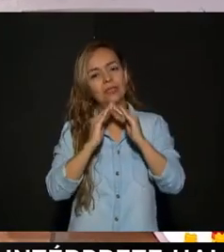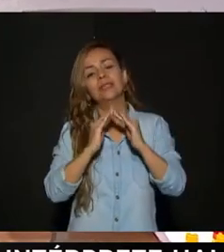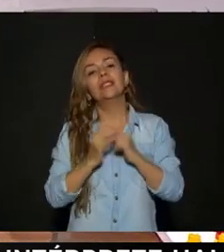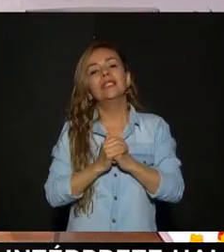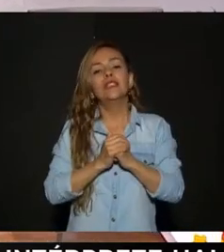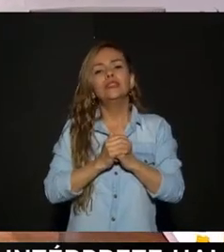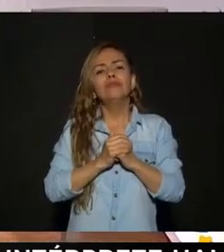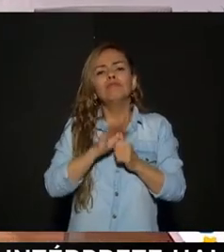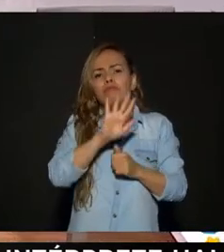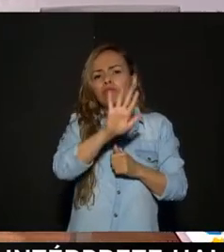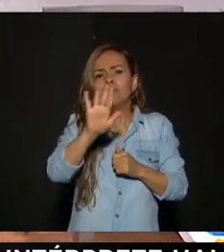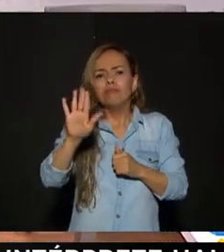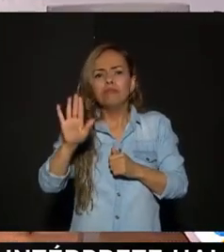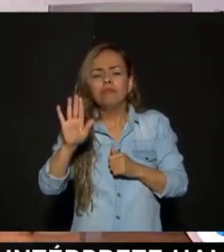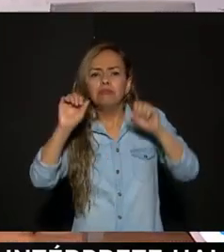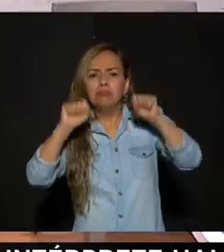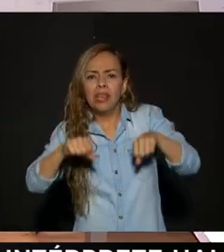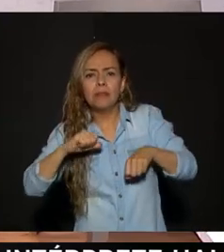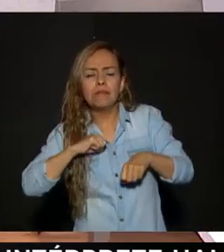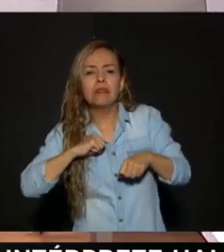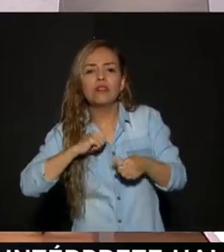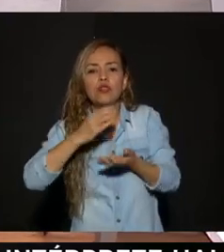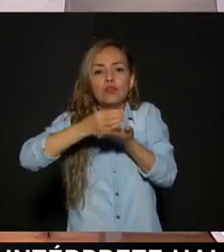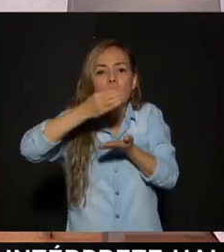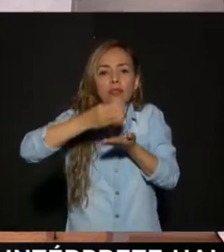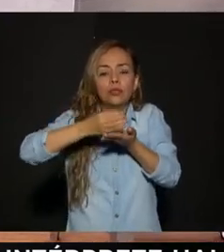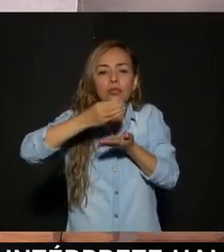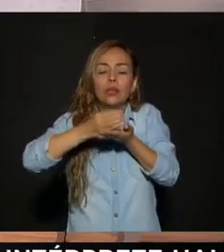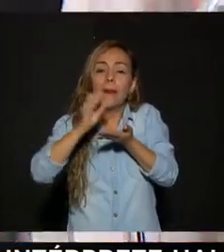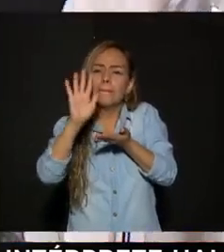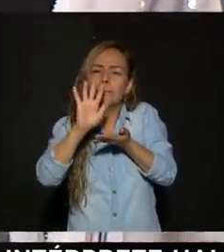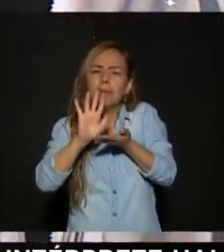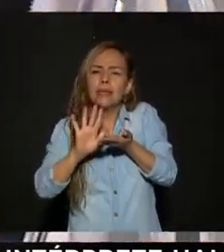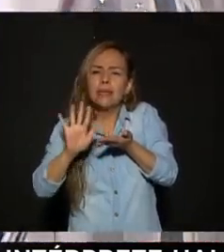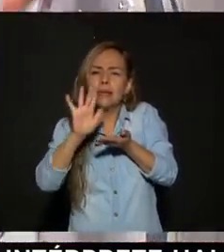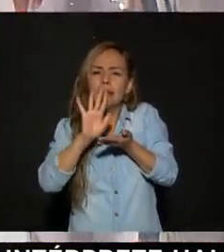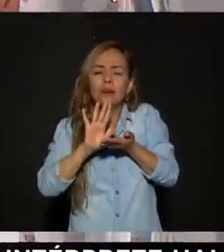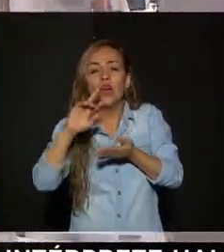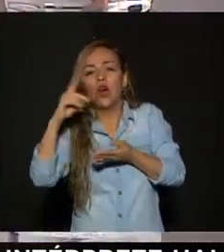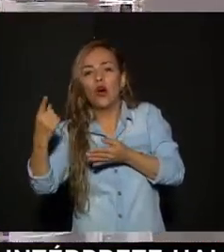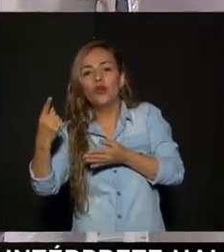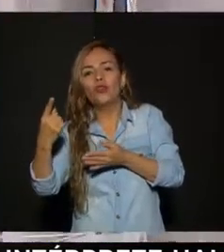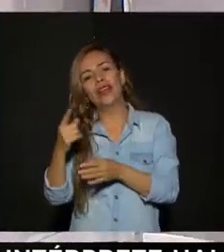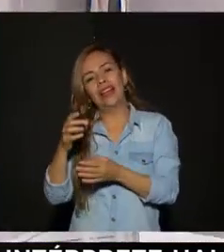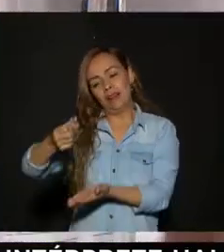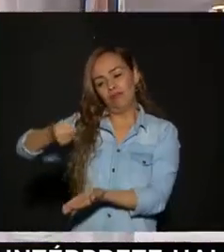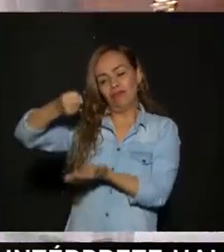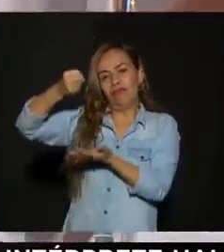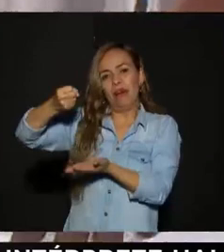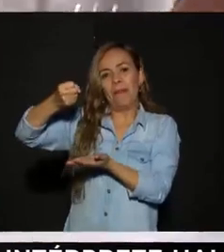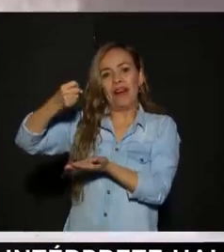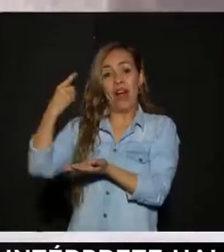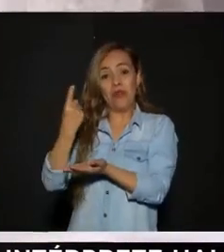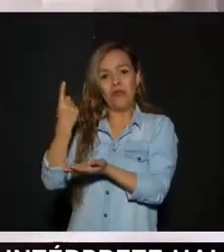creo que todos en la casa podemos tener un vasito de vidrio, la jarrita donde hacemos el jugo la vamos a utilizar hoy para